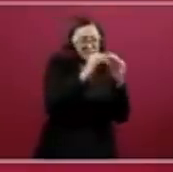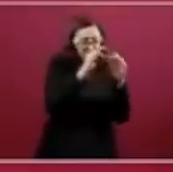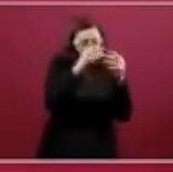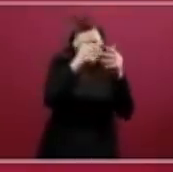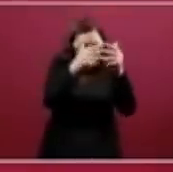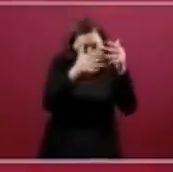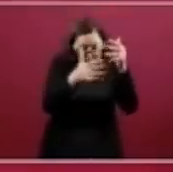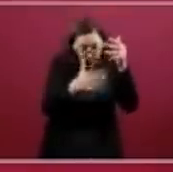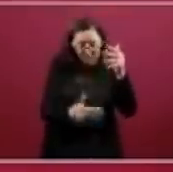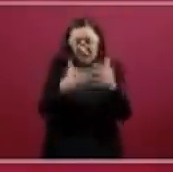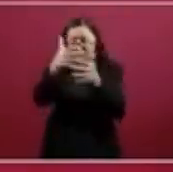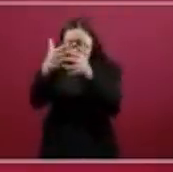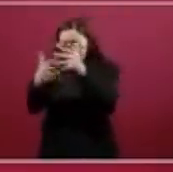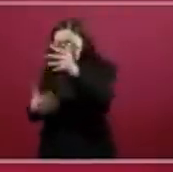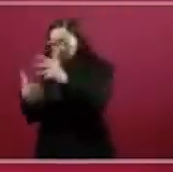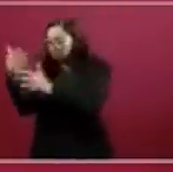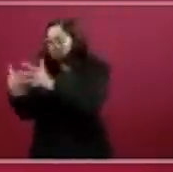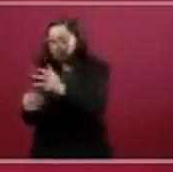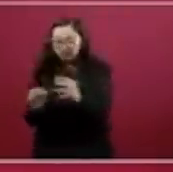pero la variable